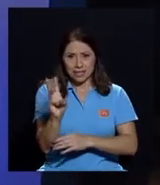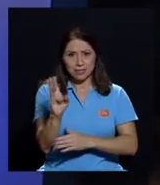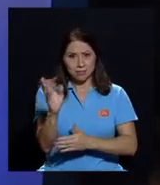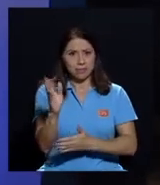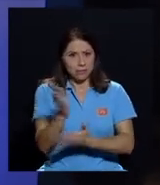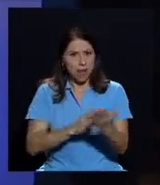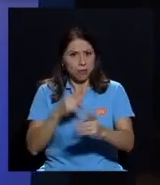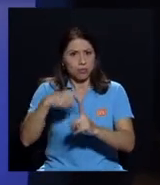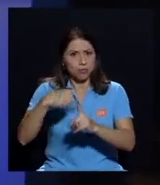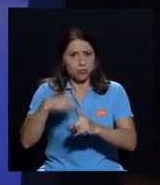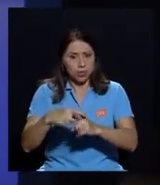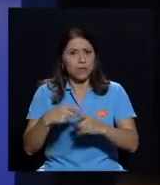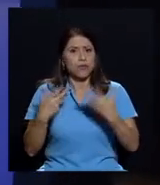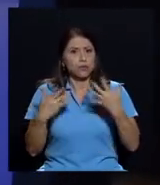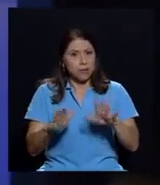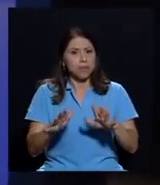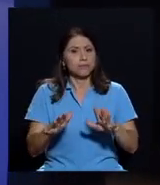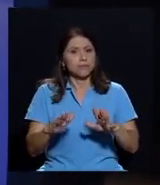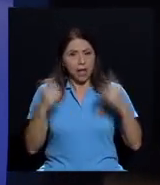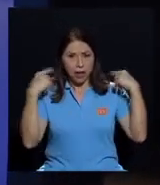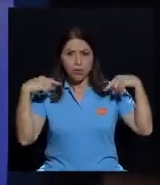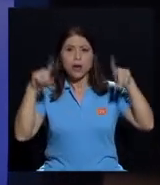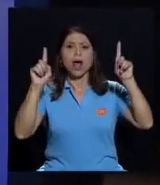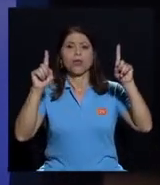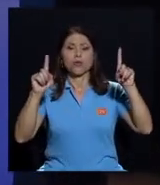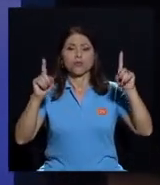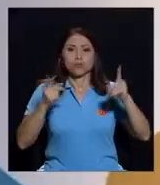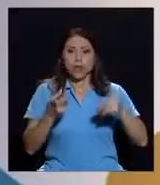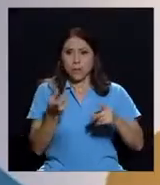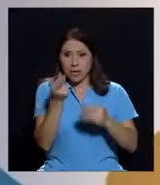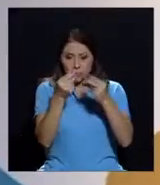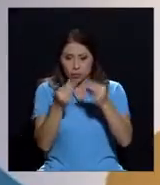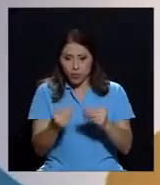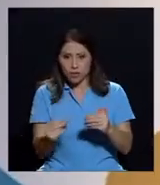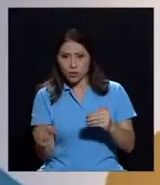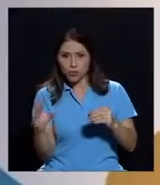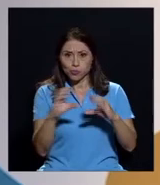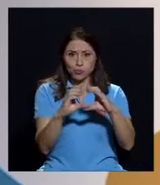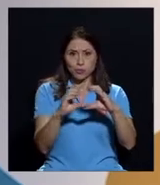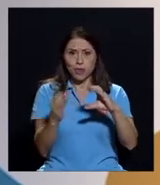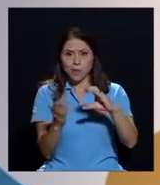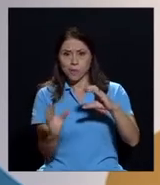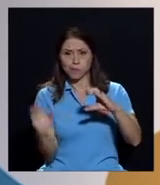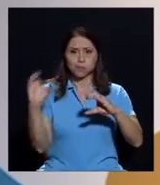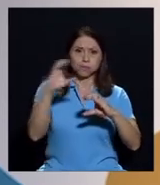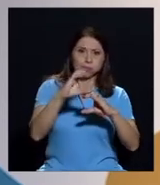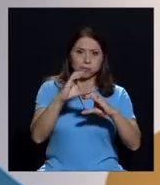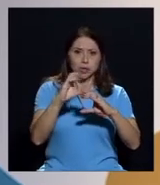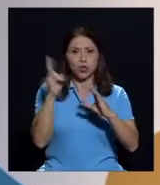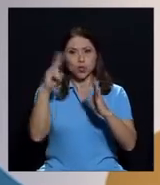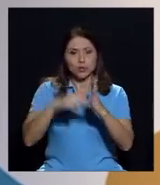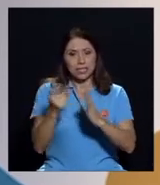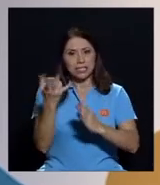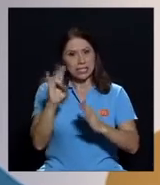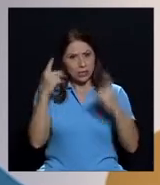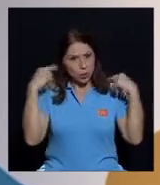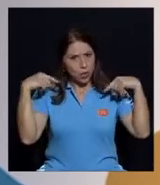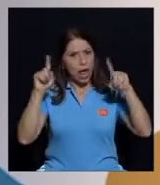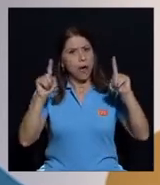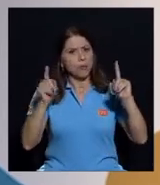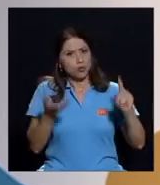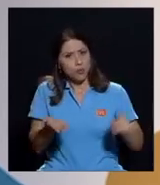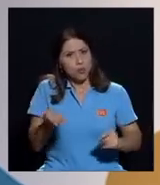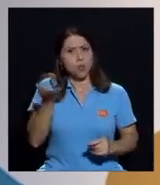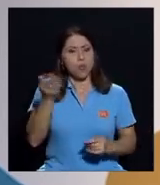no pero no habían logrado aumentarse el su presupuesto el 2017 lo logramos aumentar como presupuesto hay un cambio